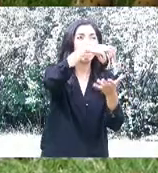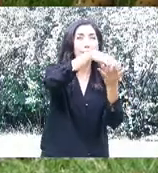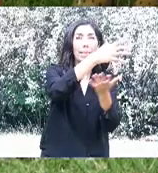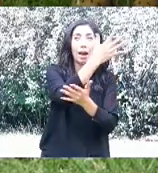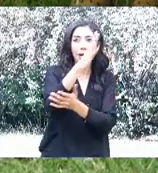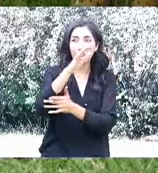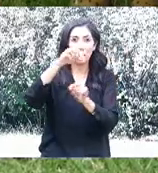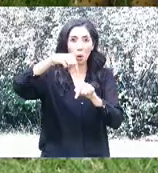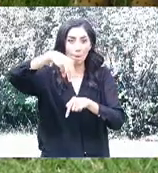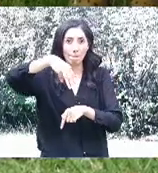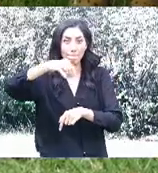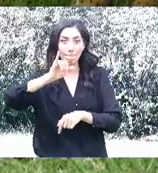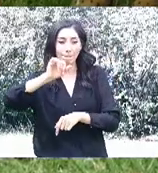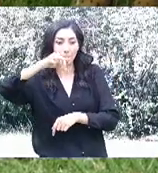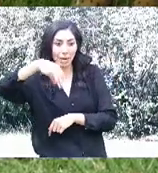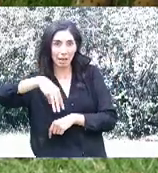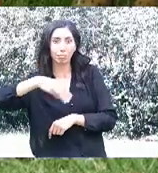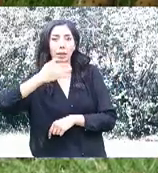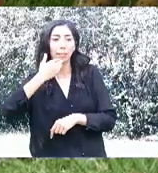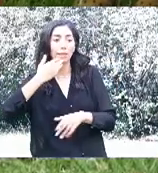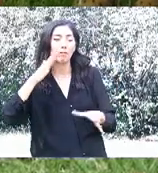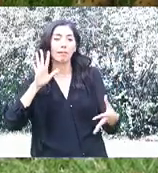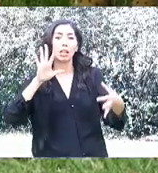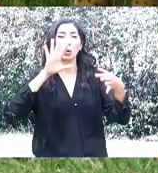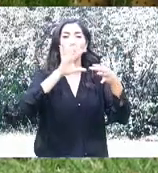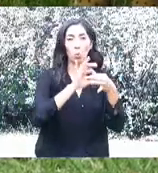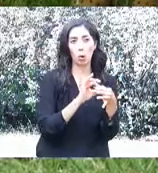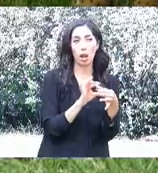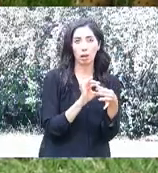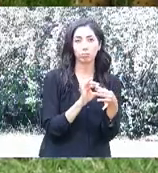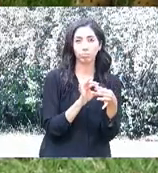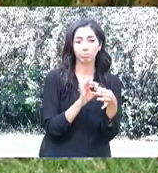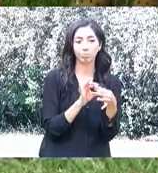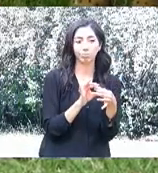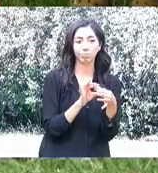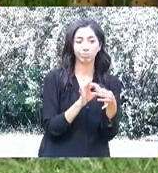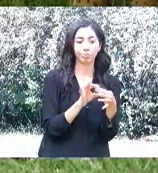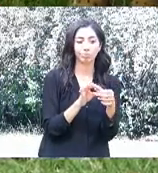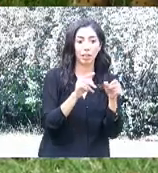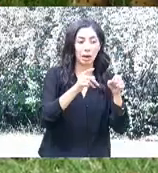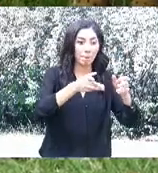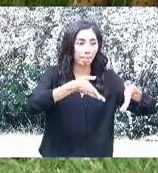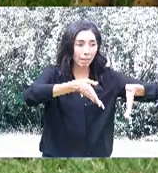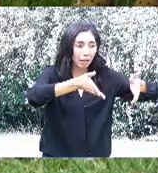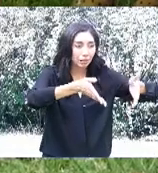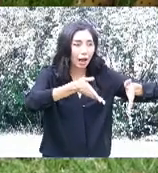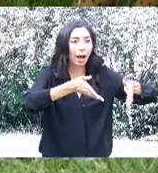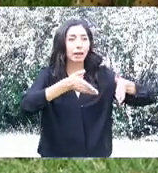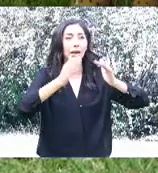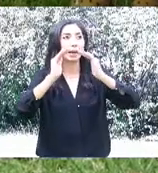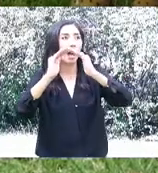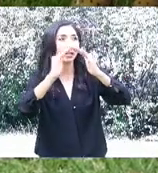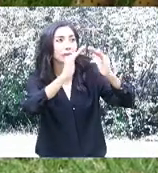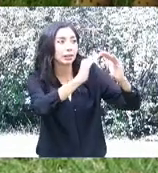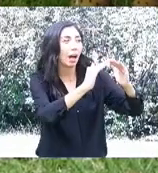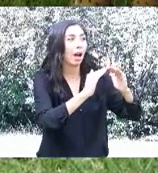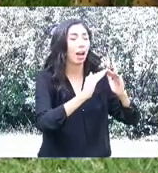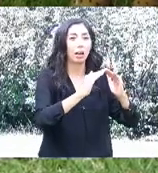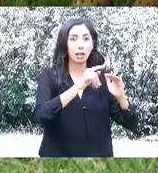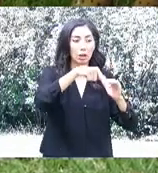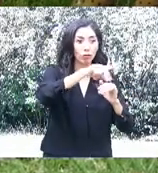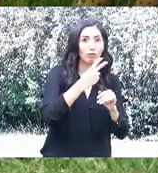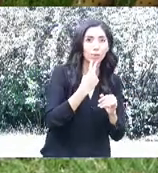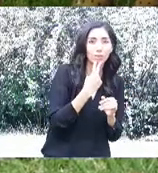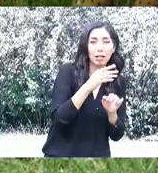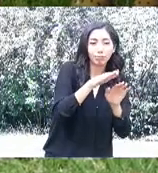mim lo vincula no y por lo tanto eso se reproduce en el pasaje Las Casas Las habitación donde ellos viven no